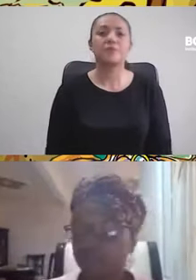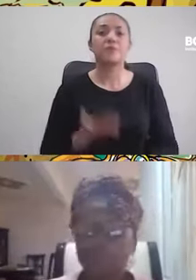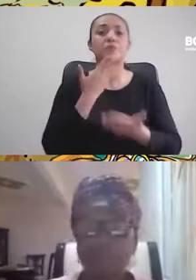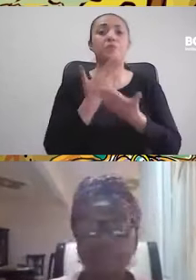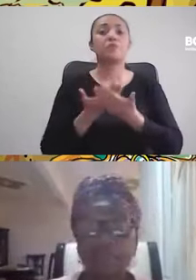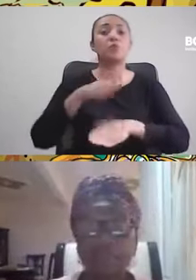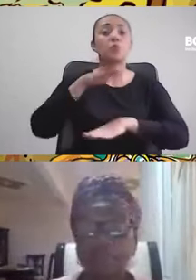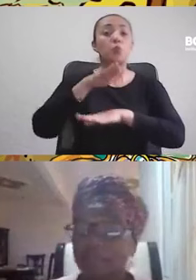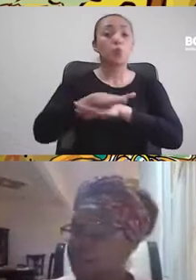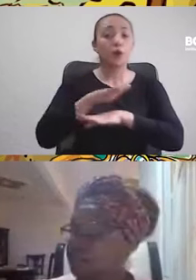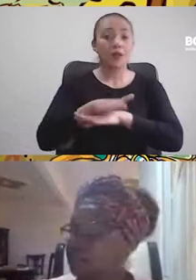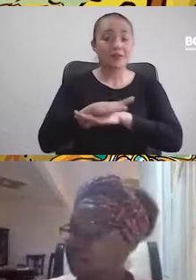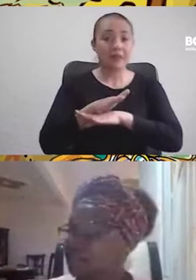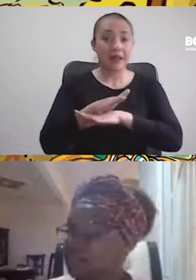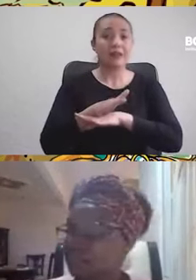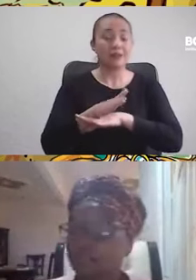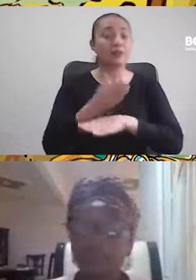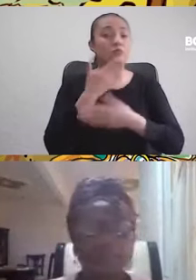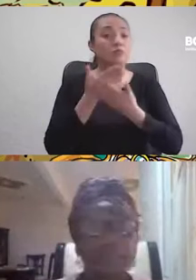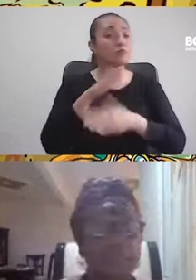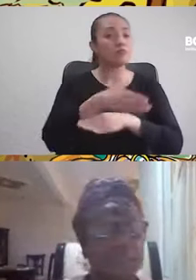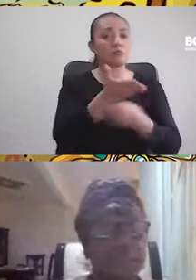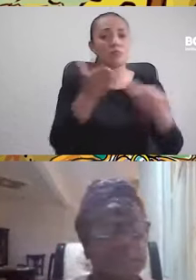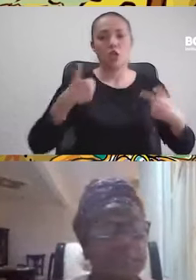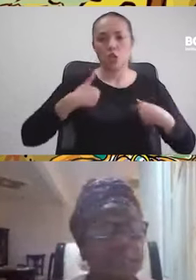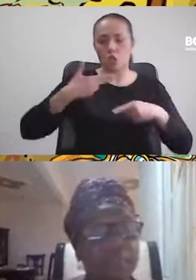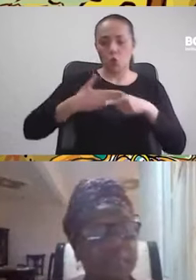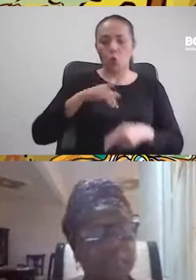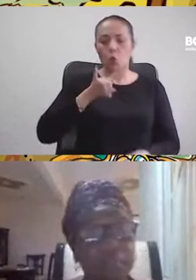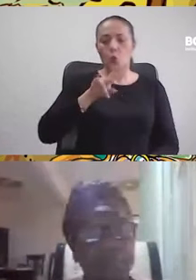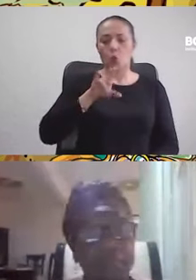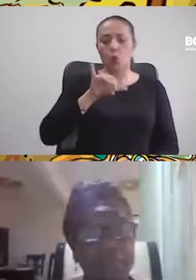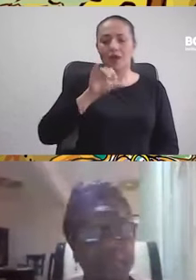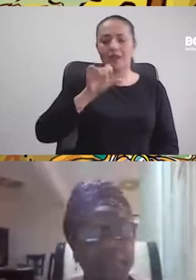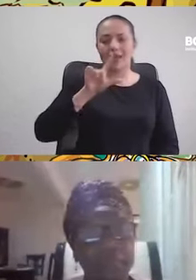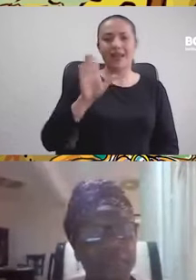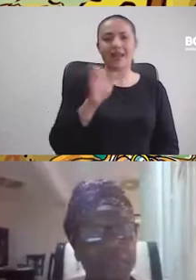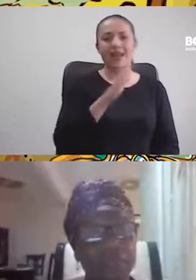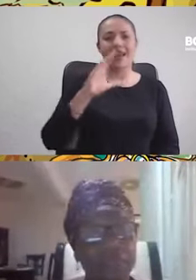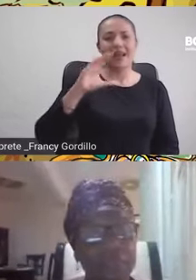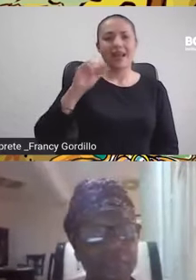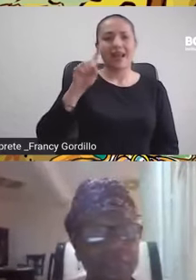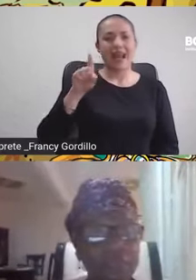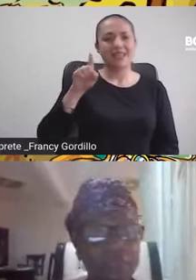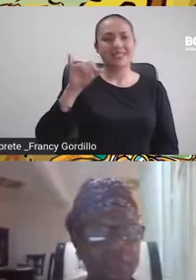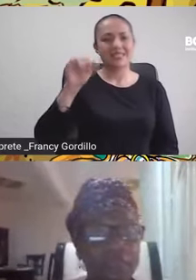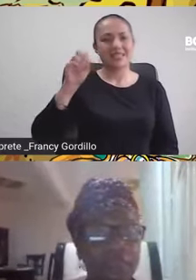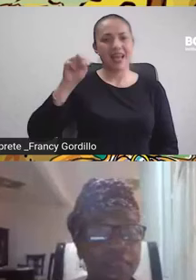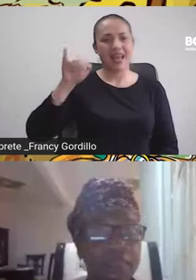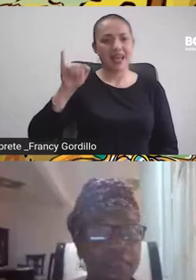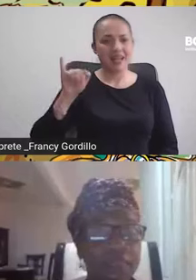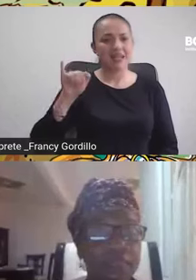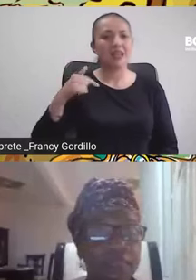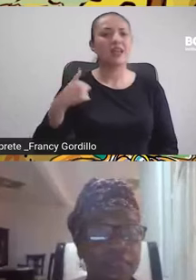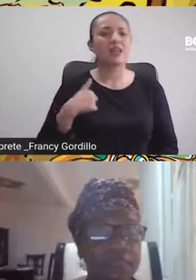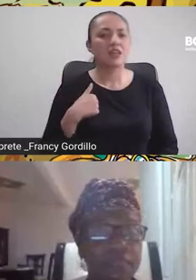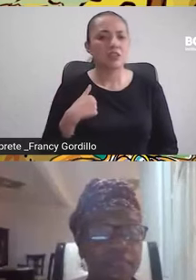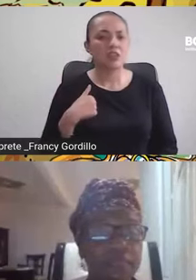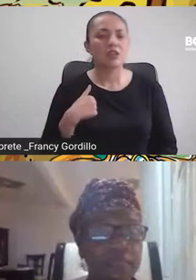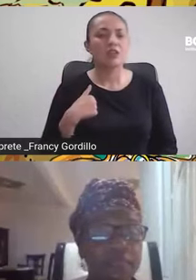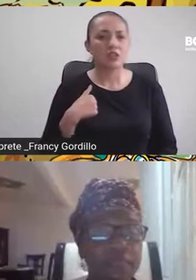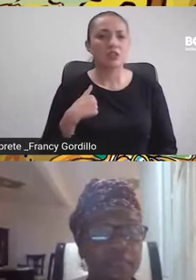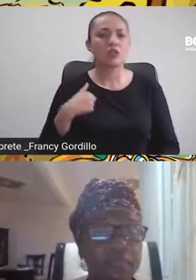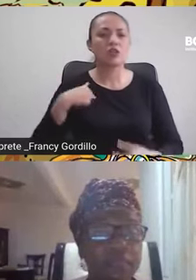Buenas tardes para todos. Yo soy Uriel Cassiani. Yo soy un hijo de Bencos Biojó,